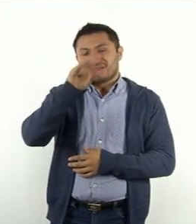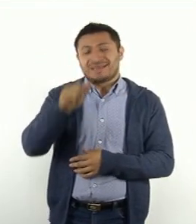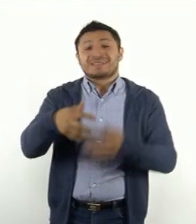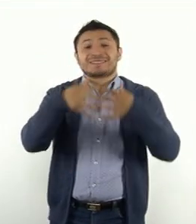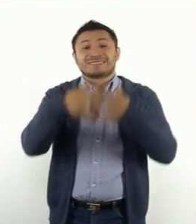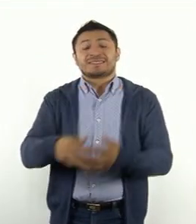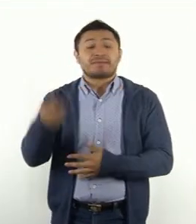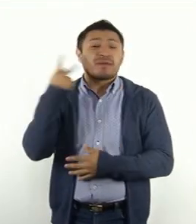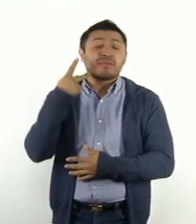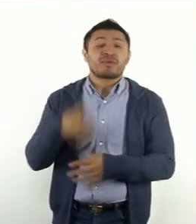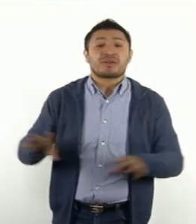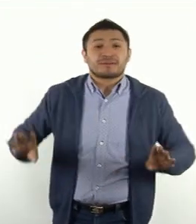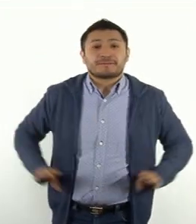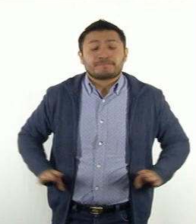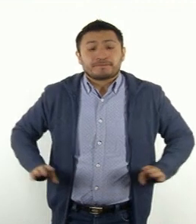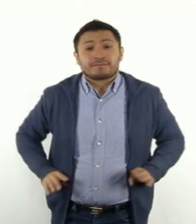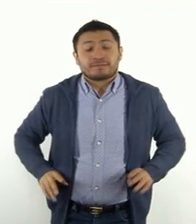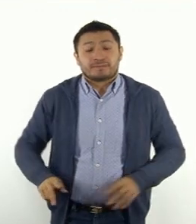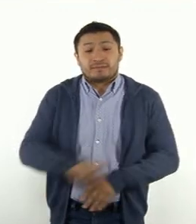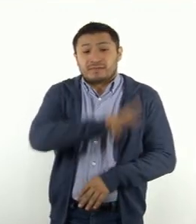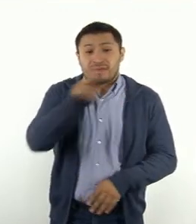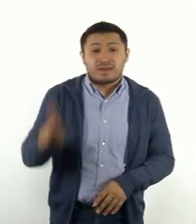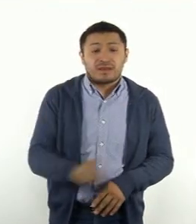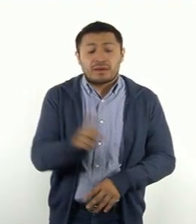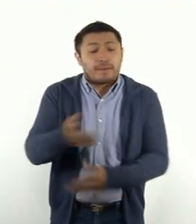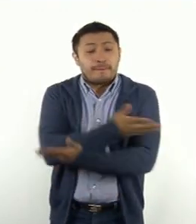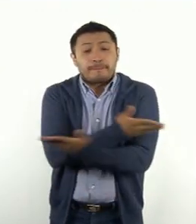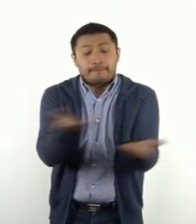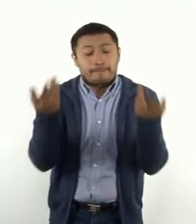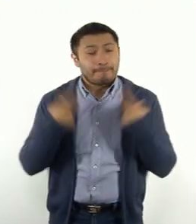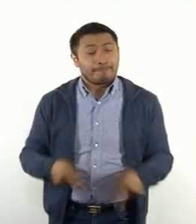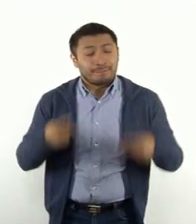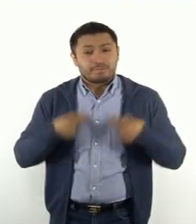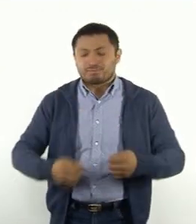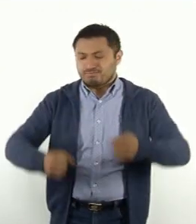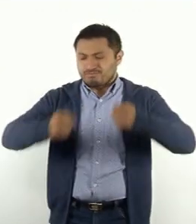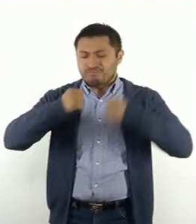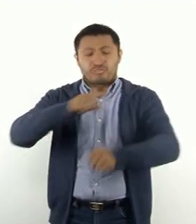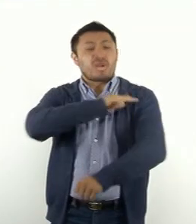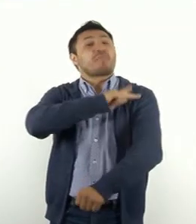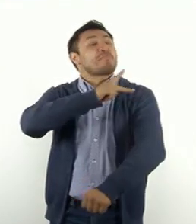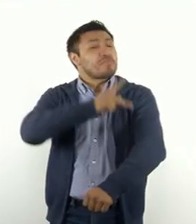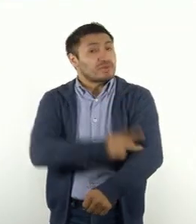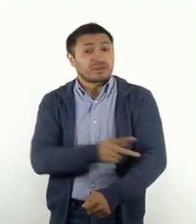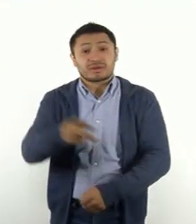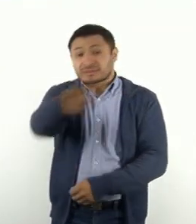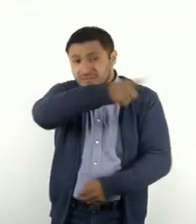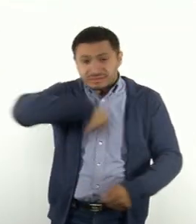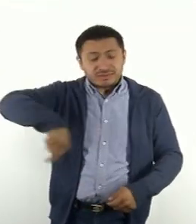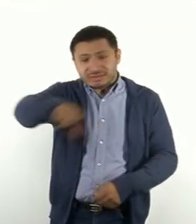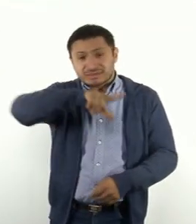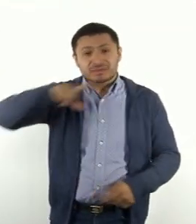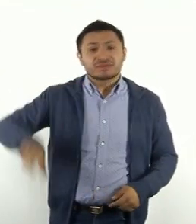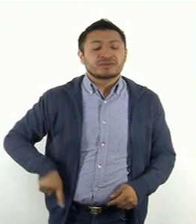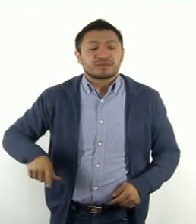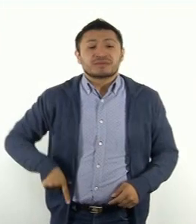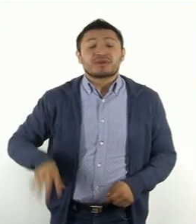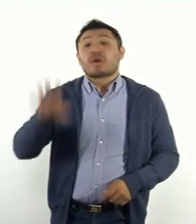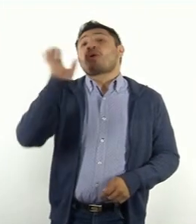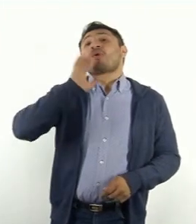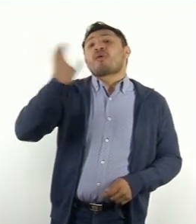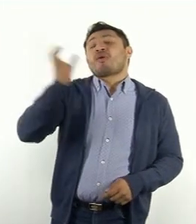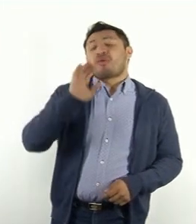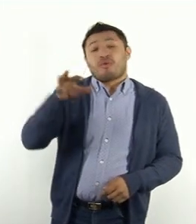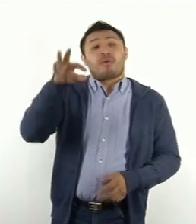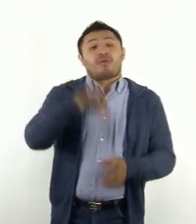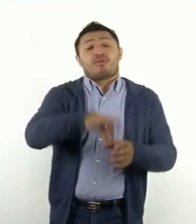poder reside en el pueblo. Esto significa que es quien gobierna al designar a sus